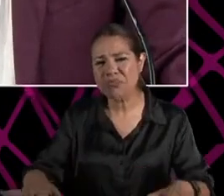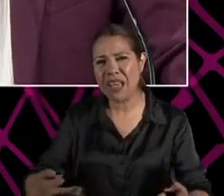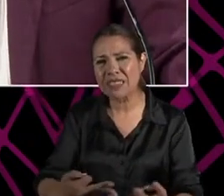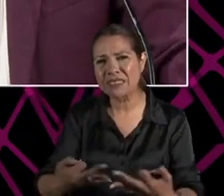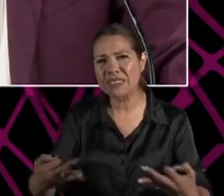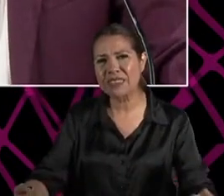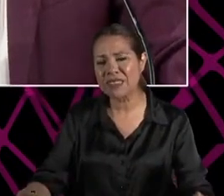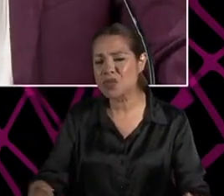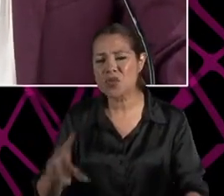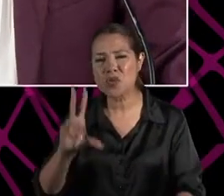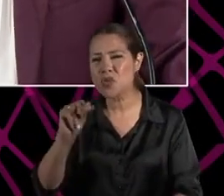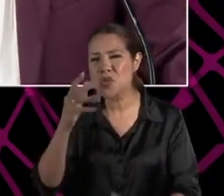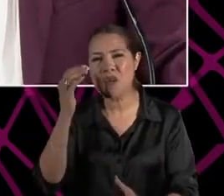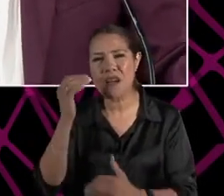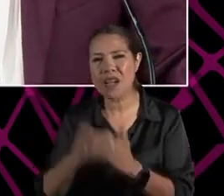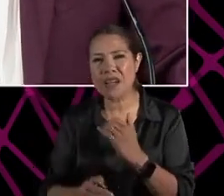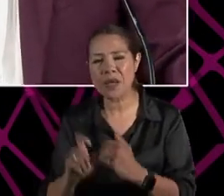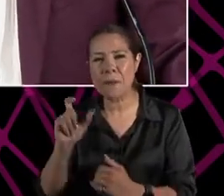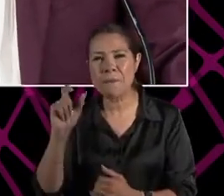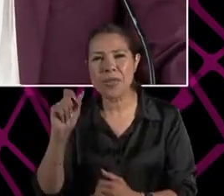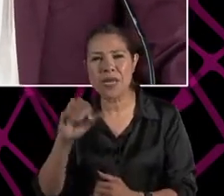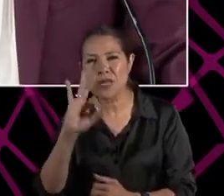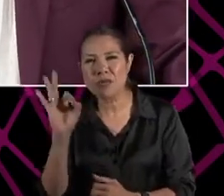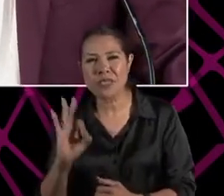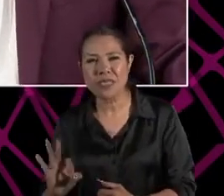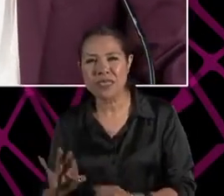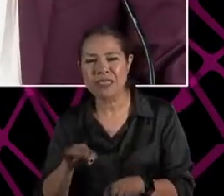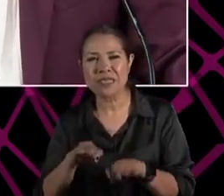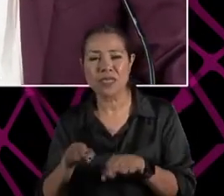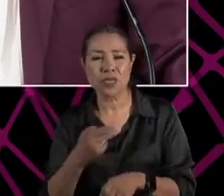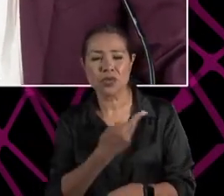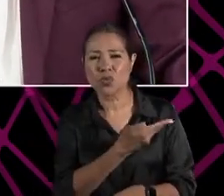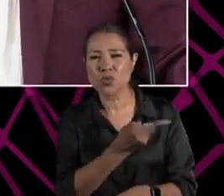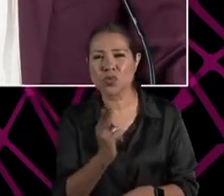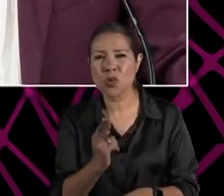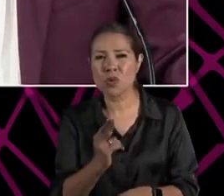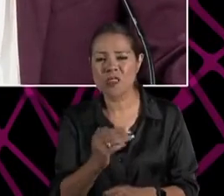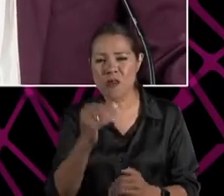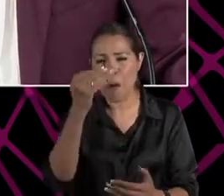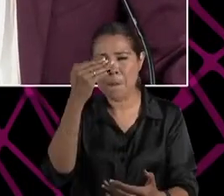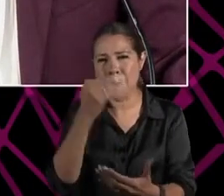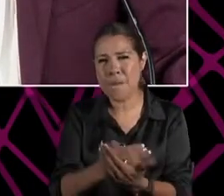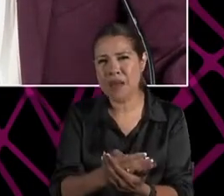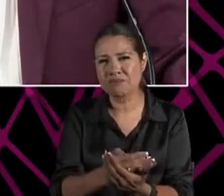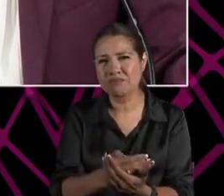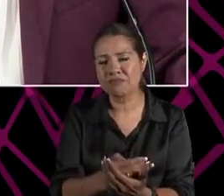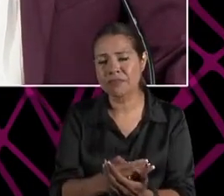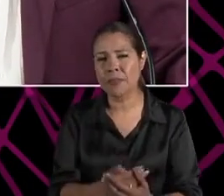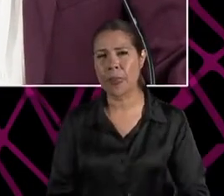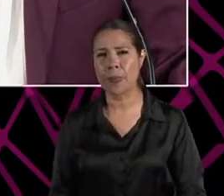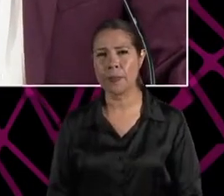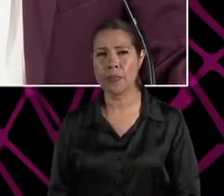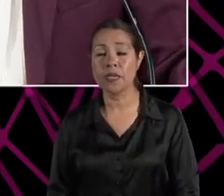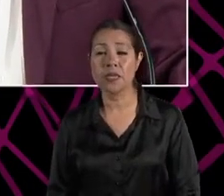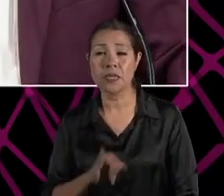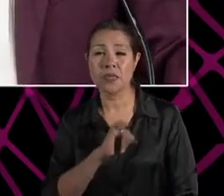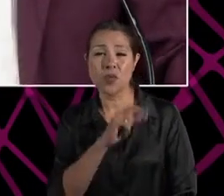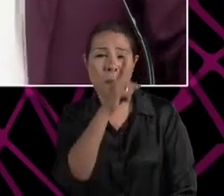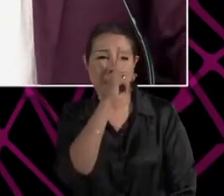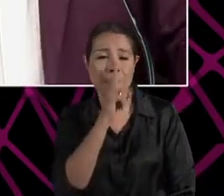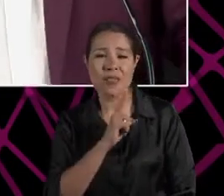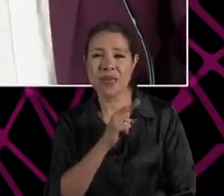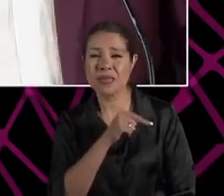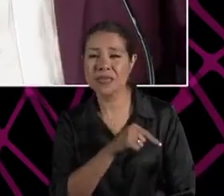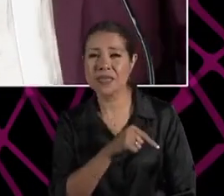han terminado ni el 20% del trabajo que ustedes obstaculizan. Y además mientes